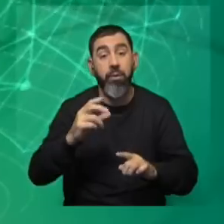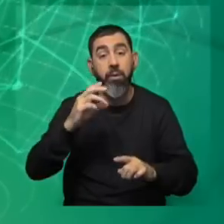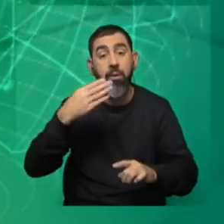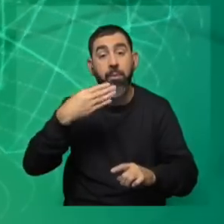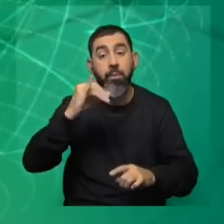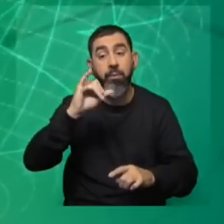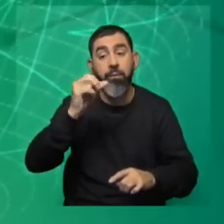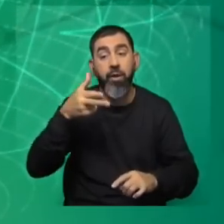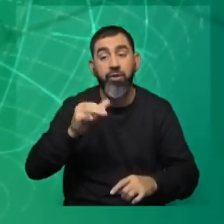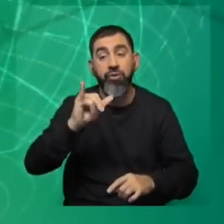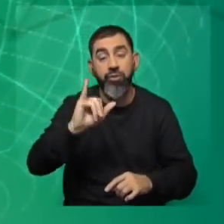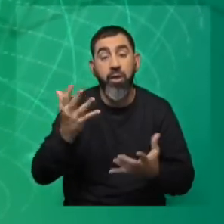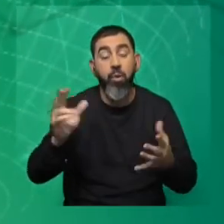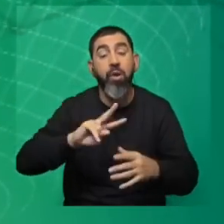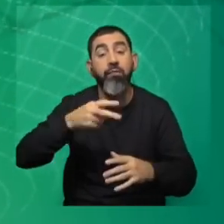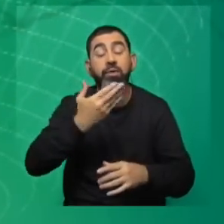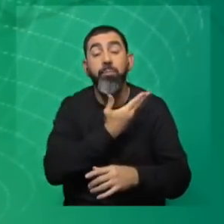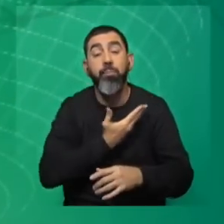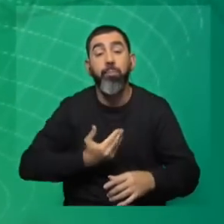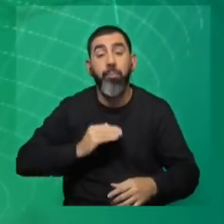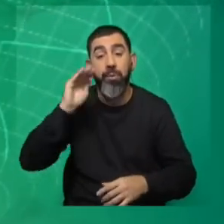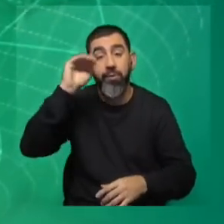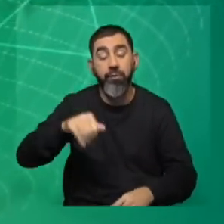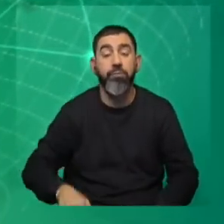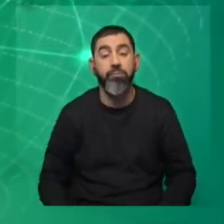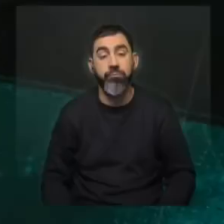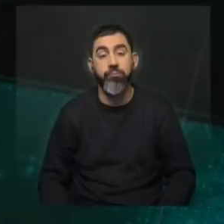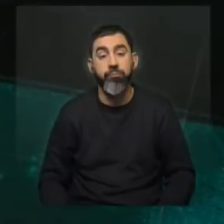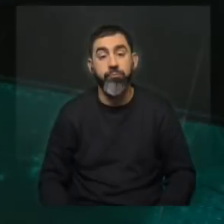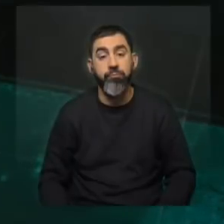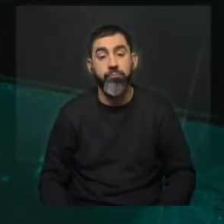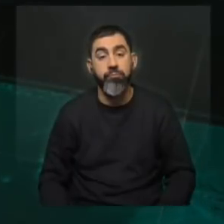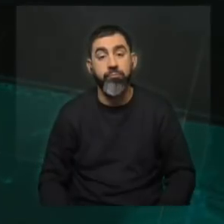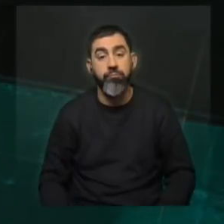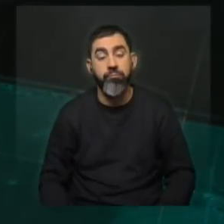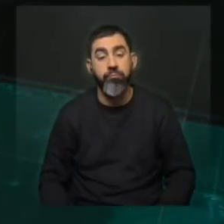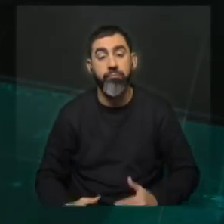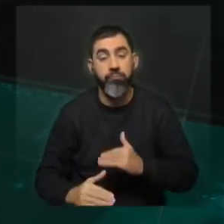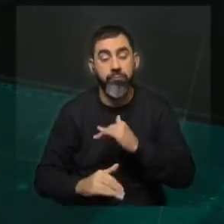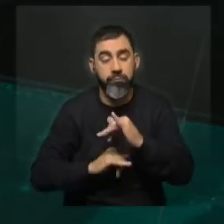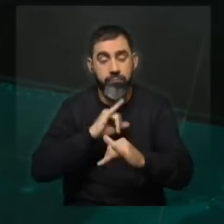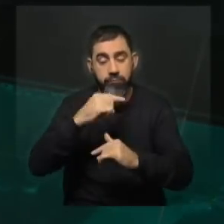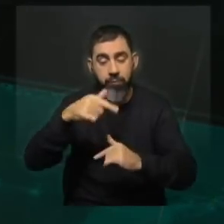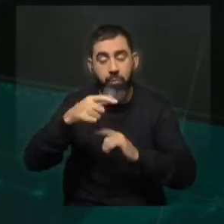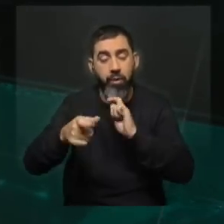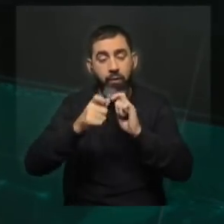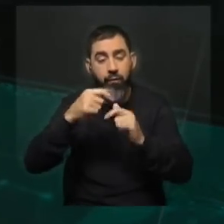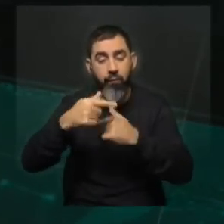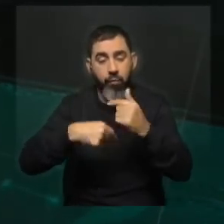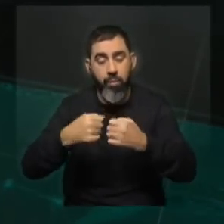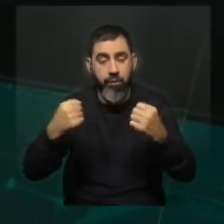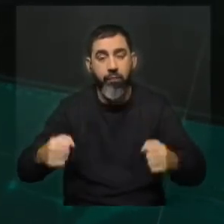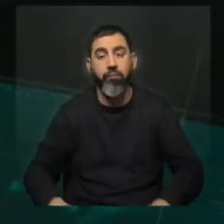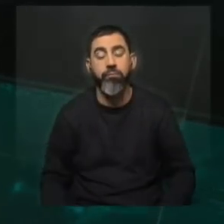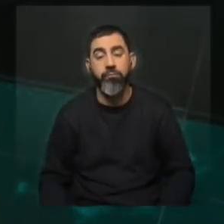está ejerciendo como vicepresidente de la República noticia que iremos desarrollando en las restantes ediciones de mbd